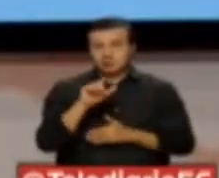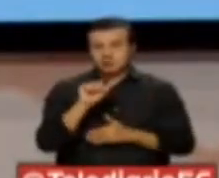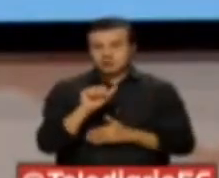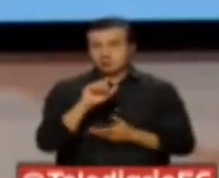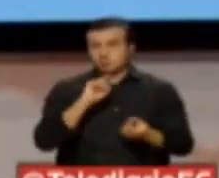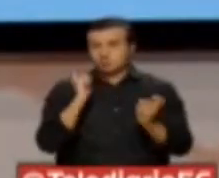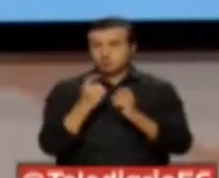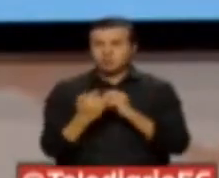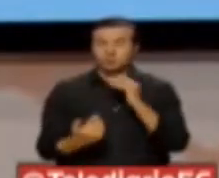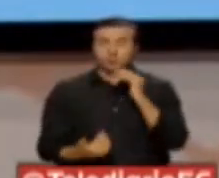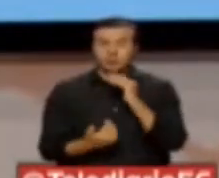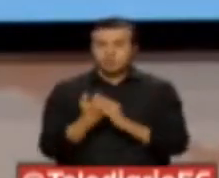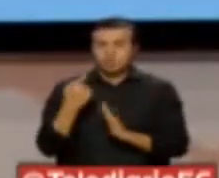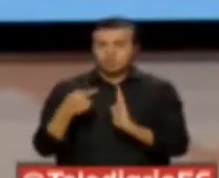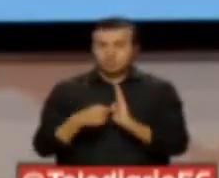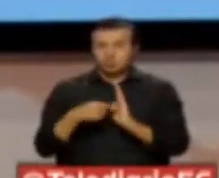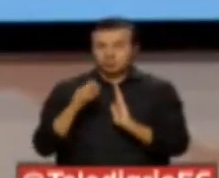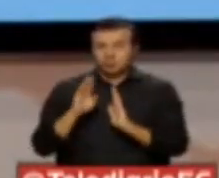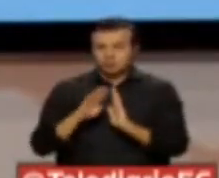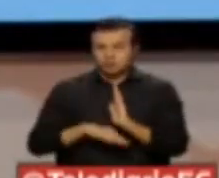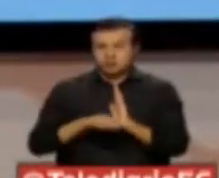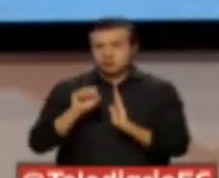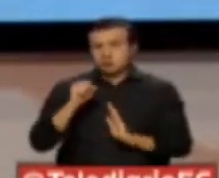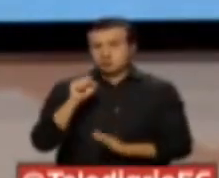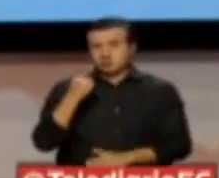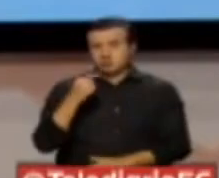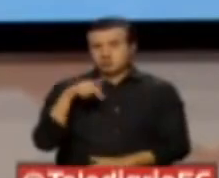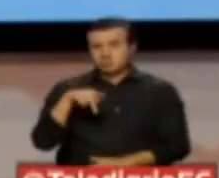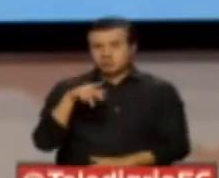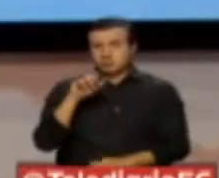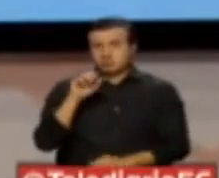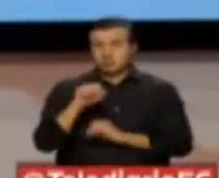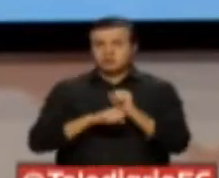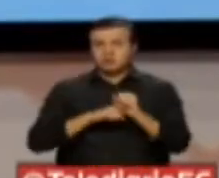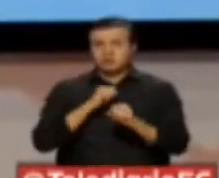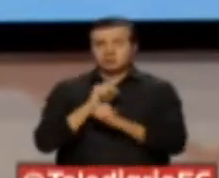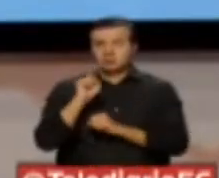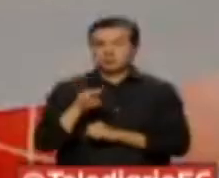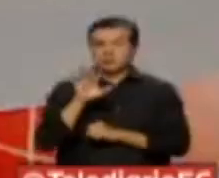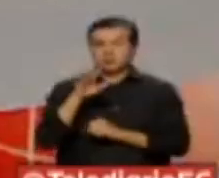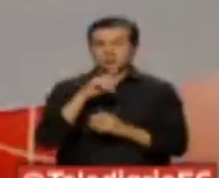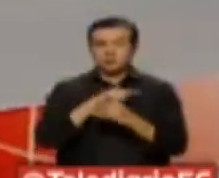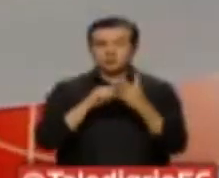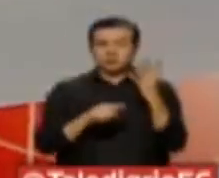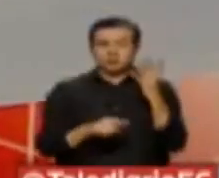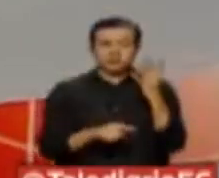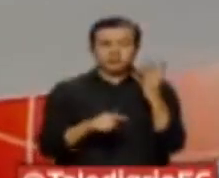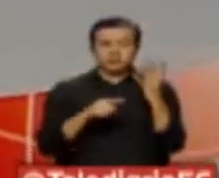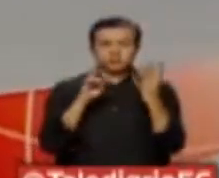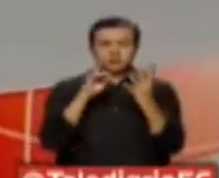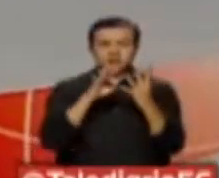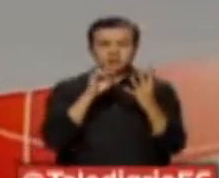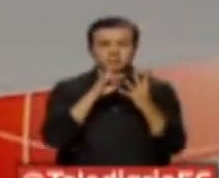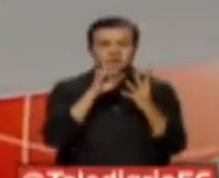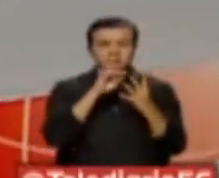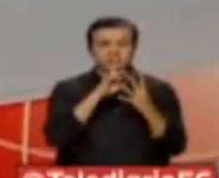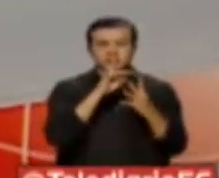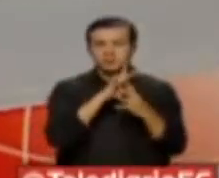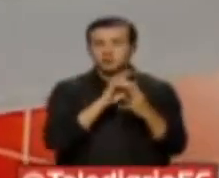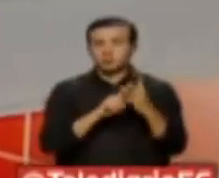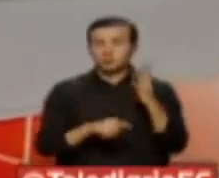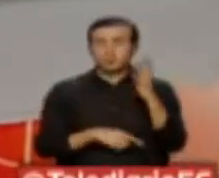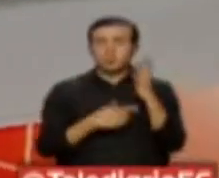el sistema de preferencias arancelarias sgp en el 2015 existieron cuatro productos que se quedaron afuera de este sistema